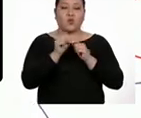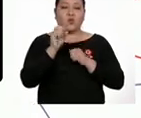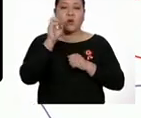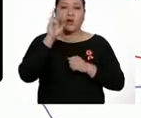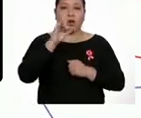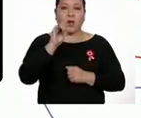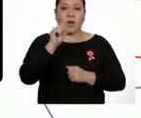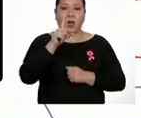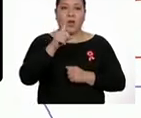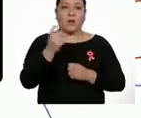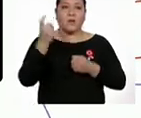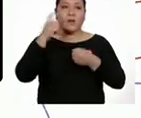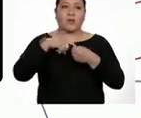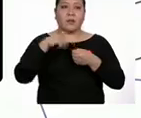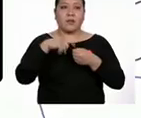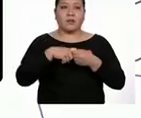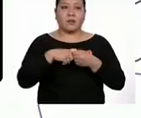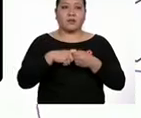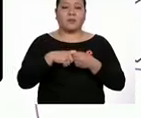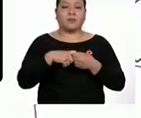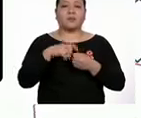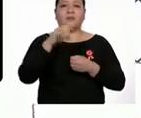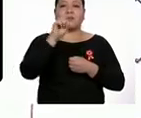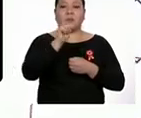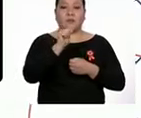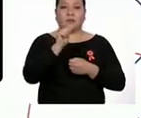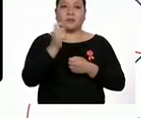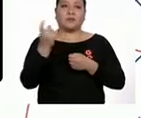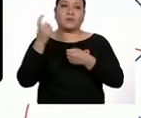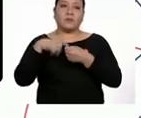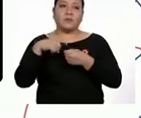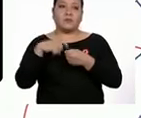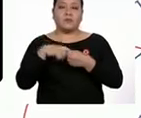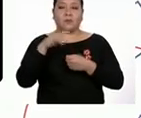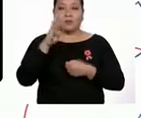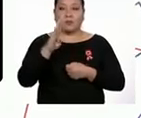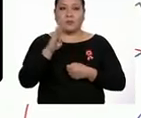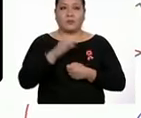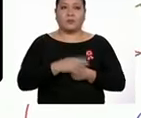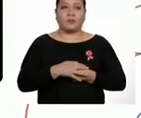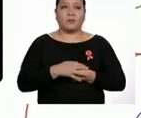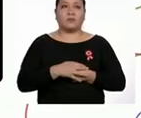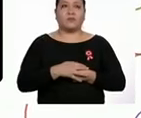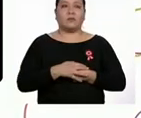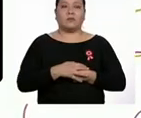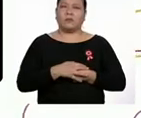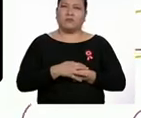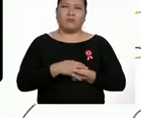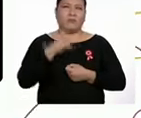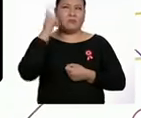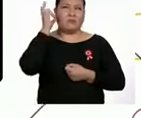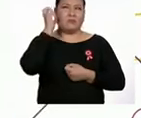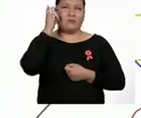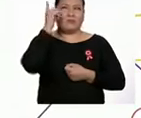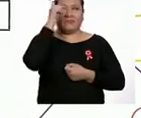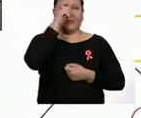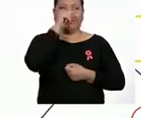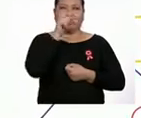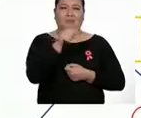real que pertenece al intervalo A o al intervalo B. Sonó difícil